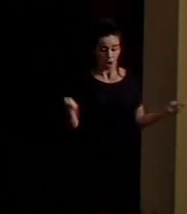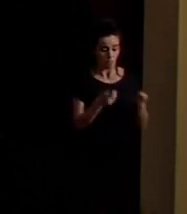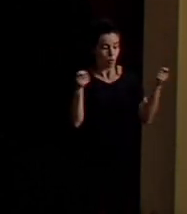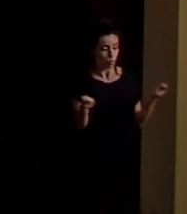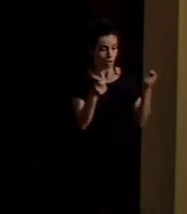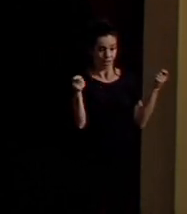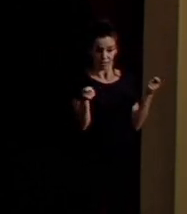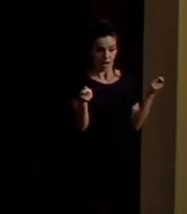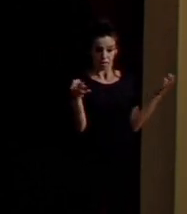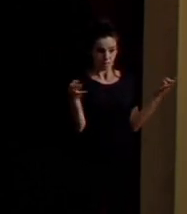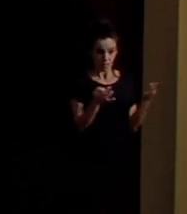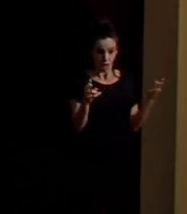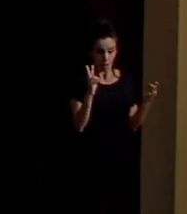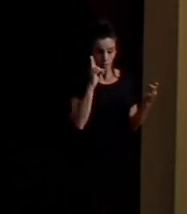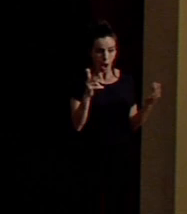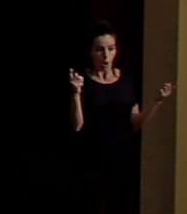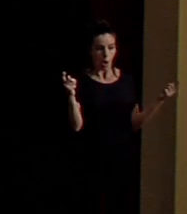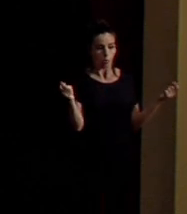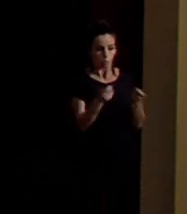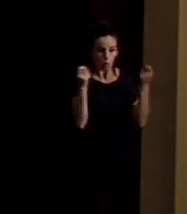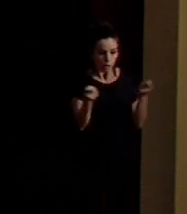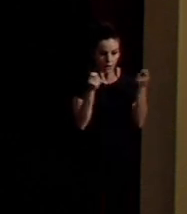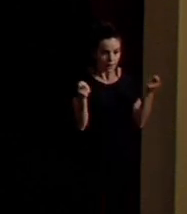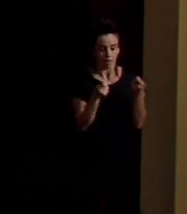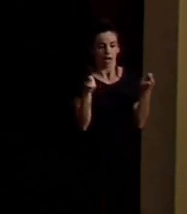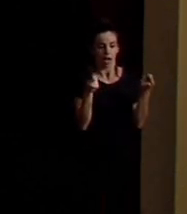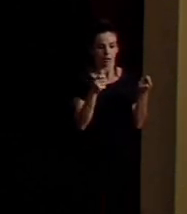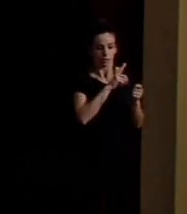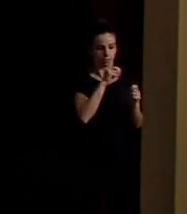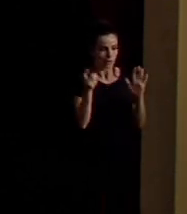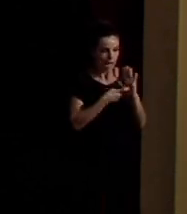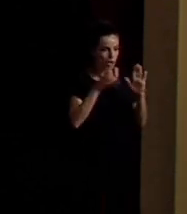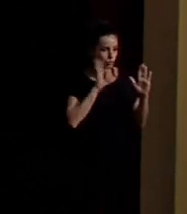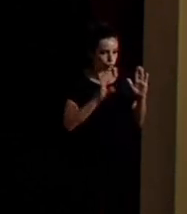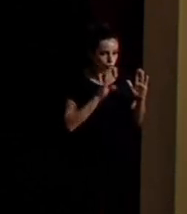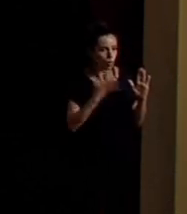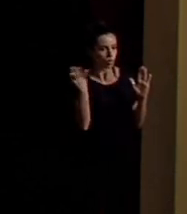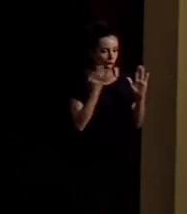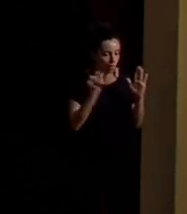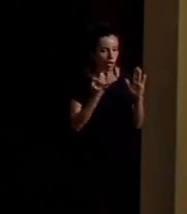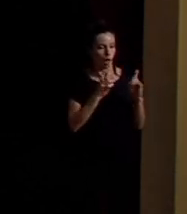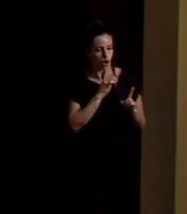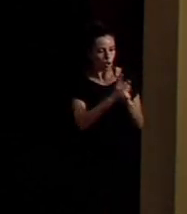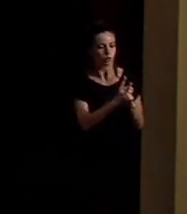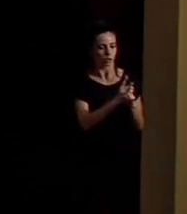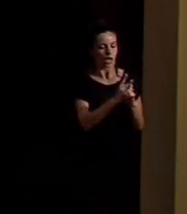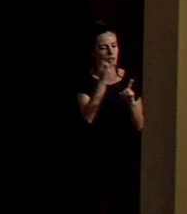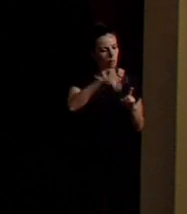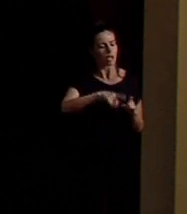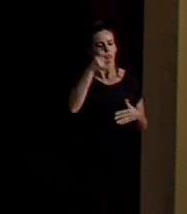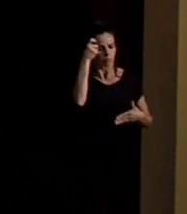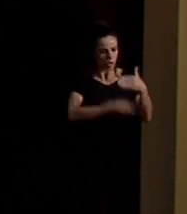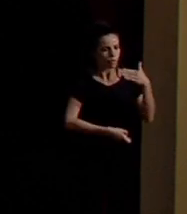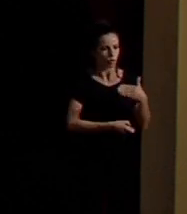tipo de práctica debería considerarse publicidad ilícita y, por lo tanto, perseguirse y sancionarse tal y como se hace con otro tipo de publicidad